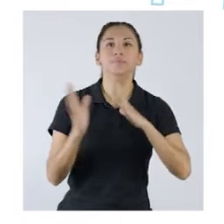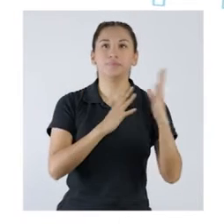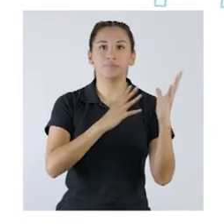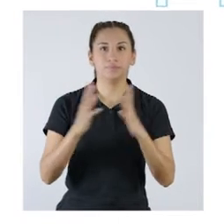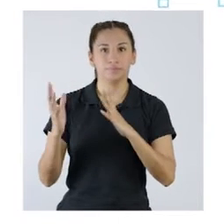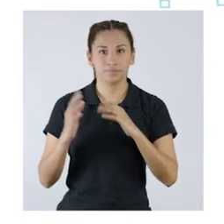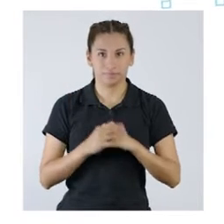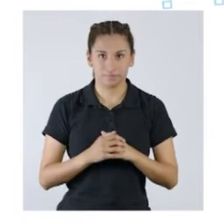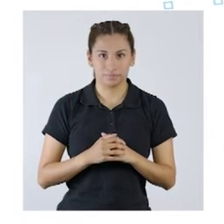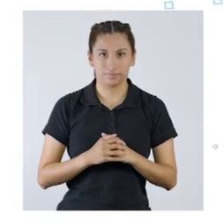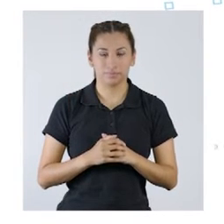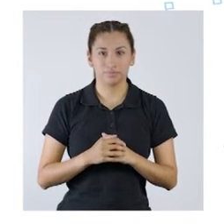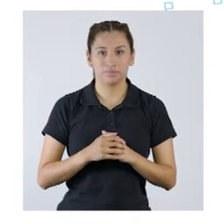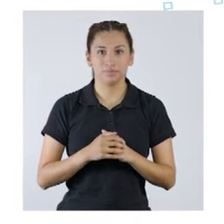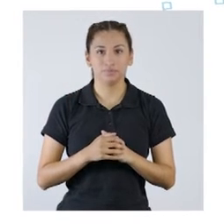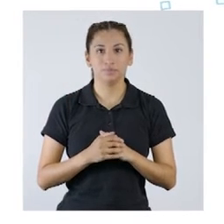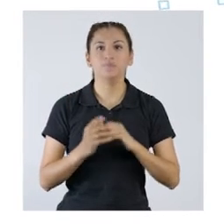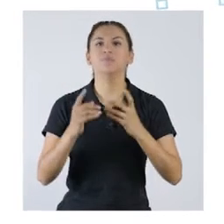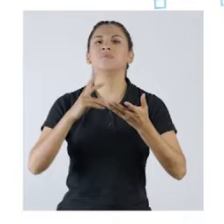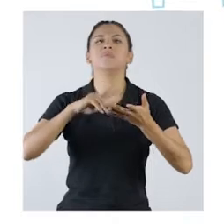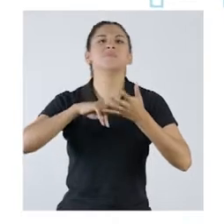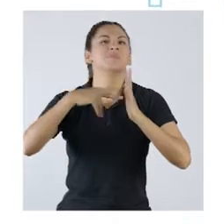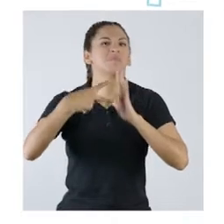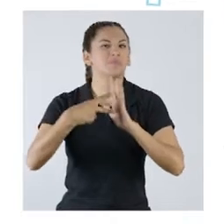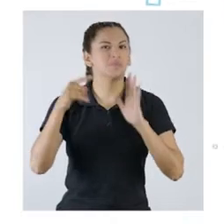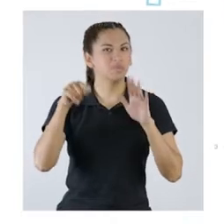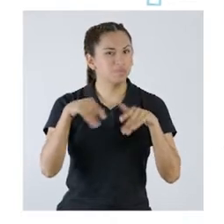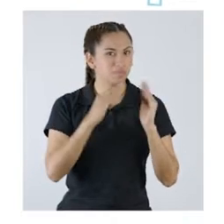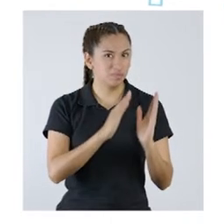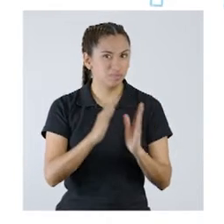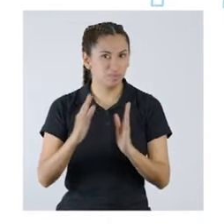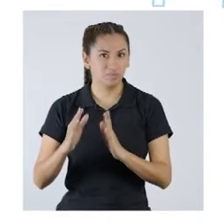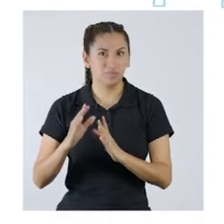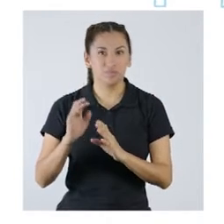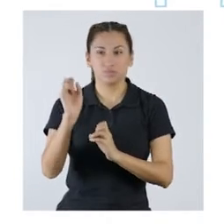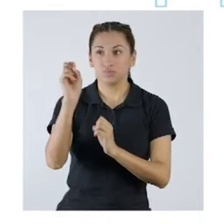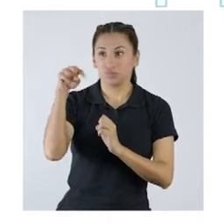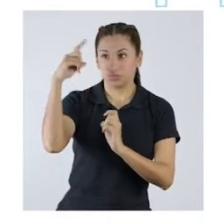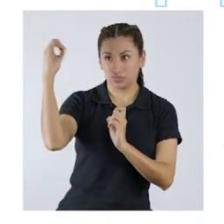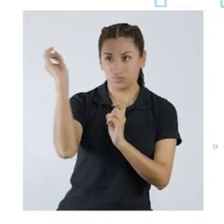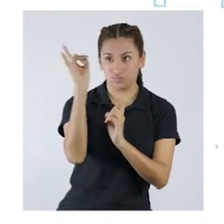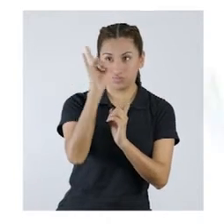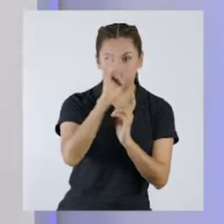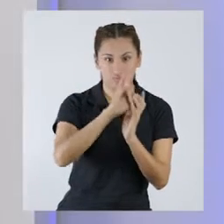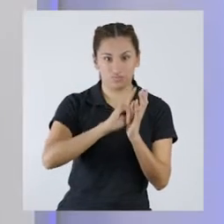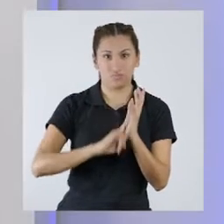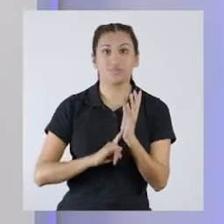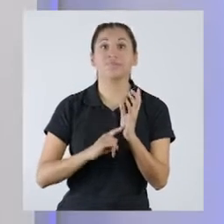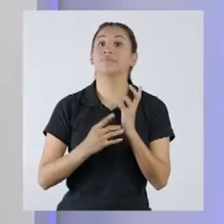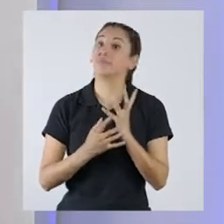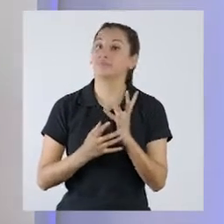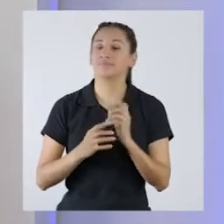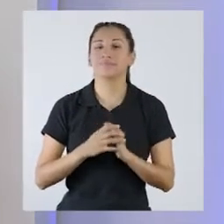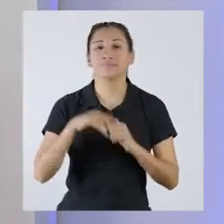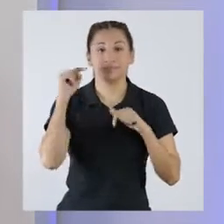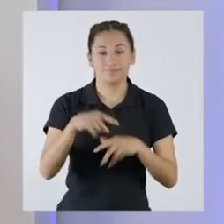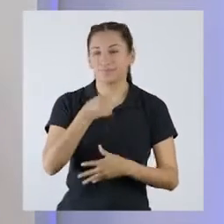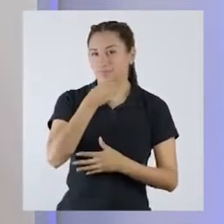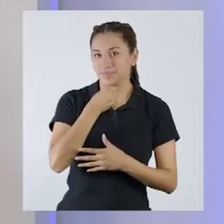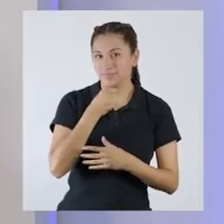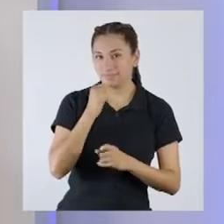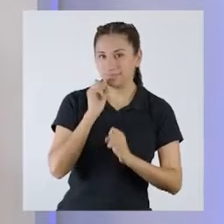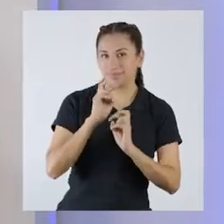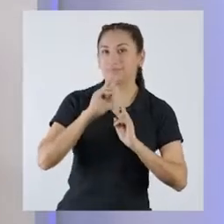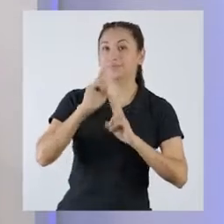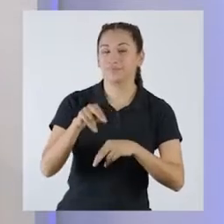invernadero? ¿En qué consiste el proceso de fotosíntesis? Aquí Alejandro